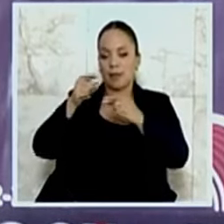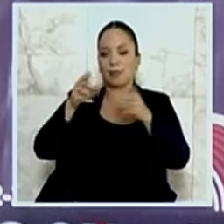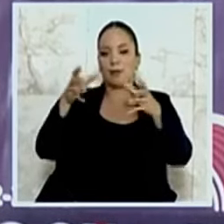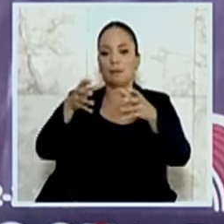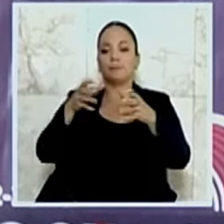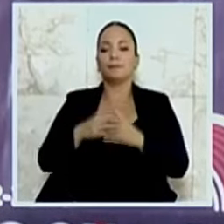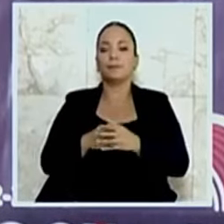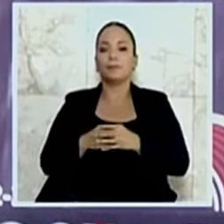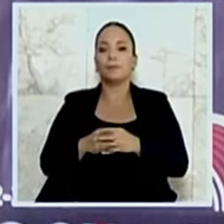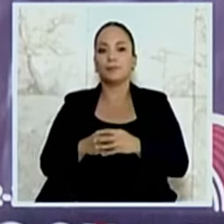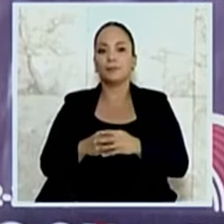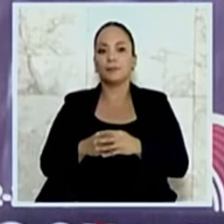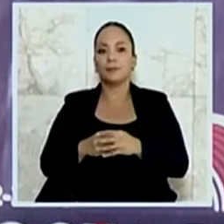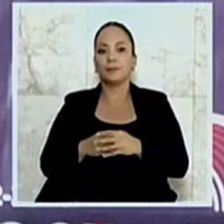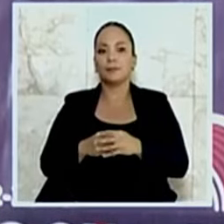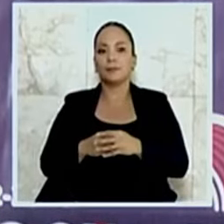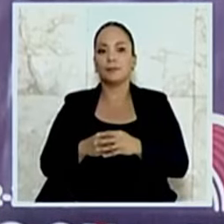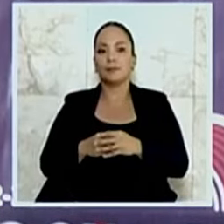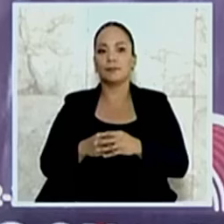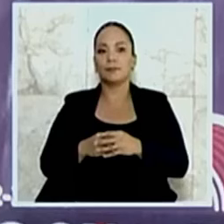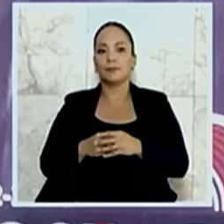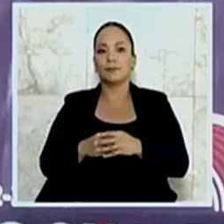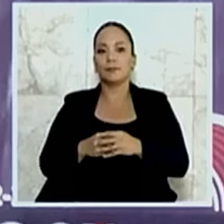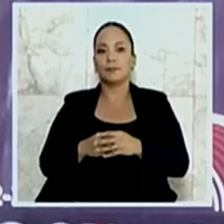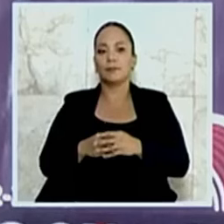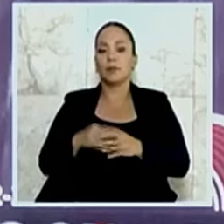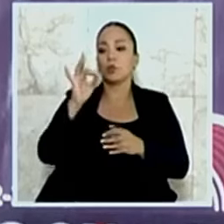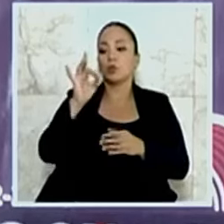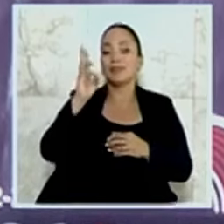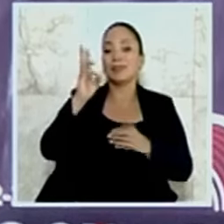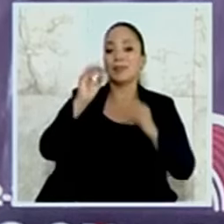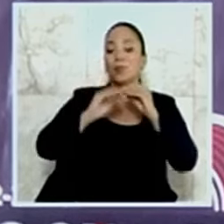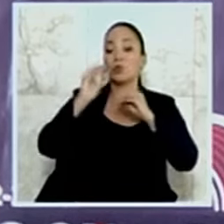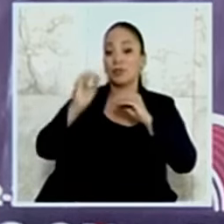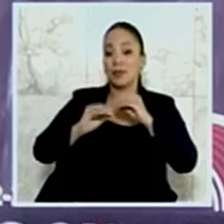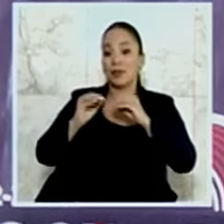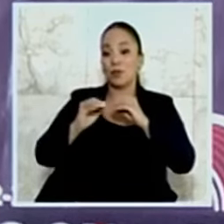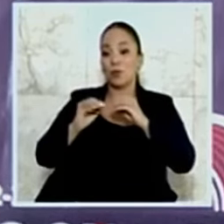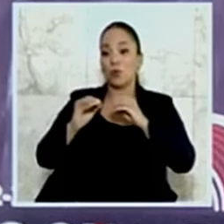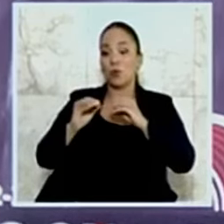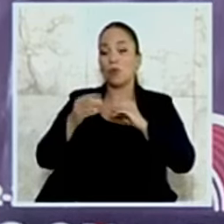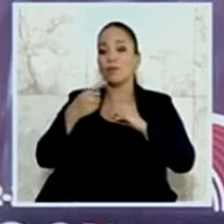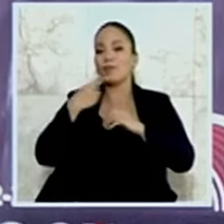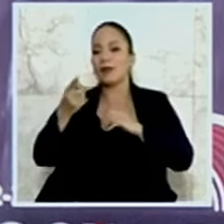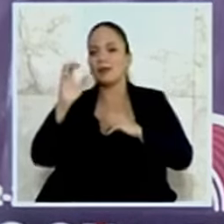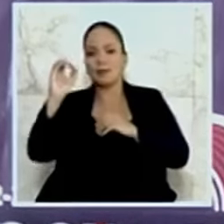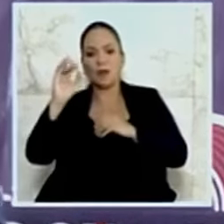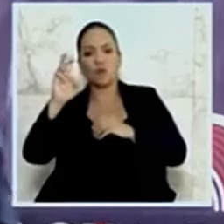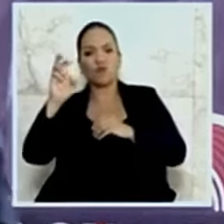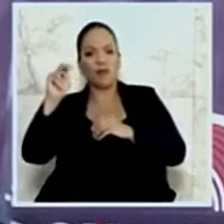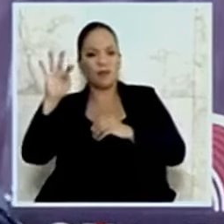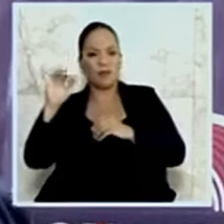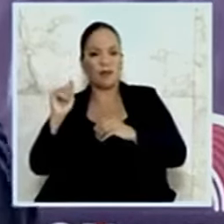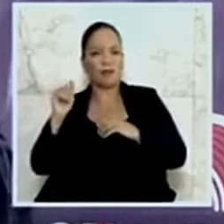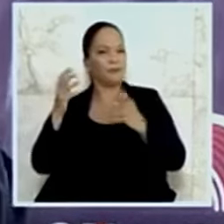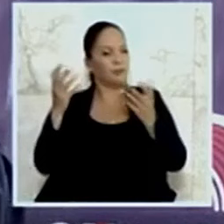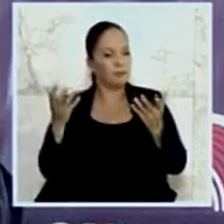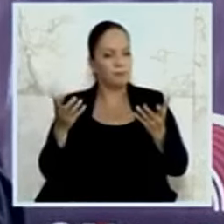casi el 80% del universo de empresas que están inscritas en tributación.